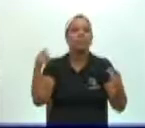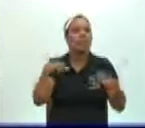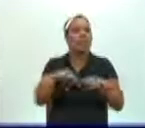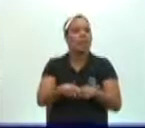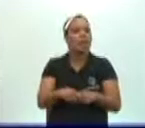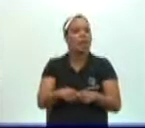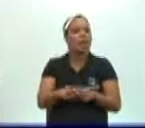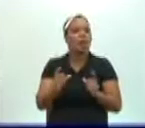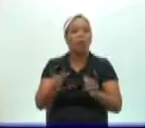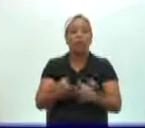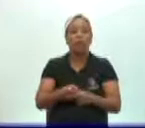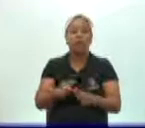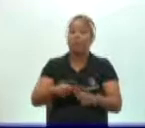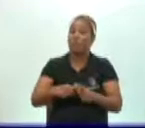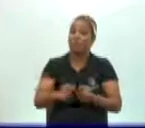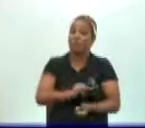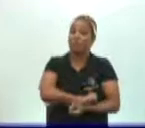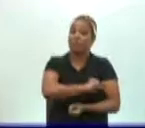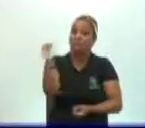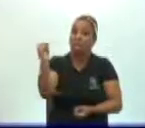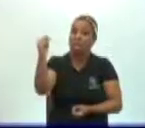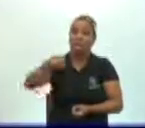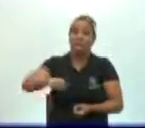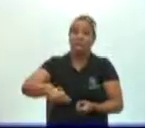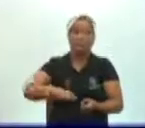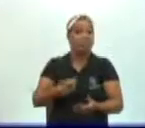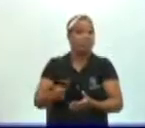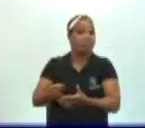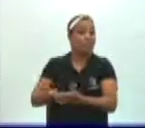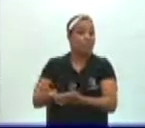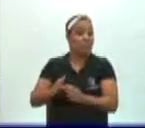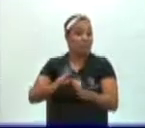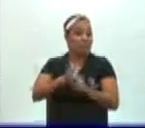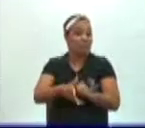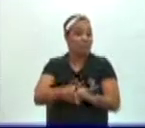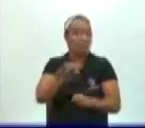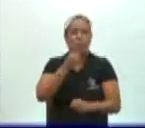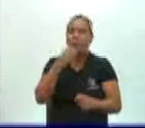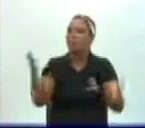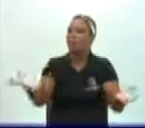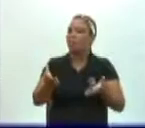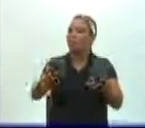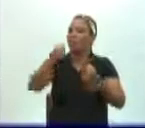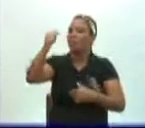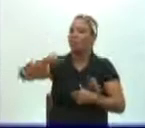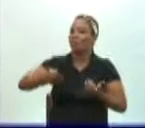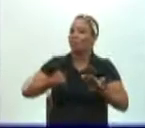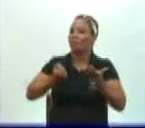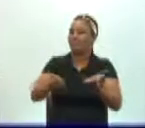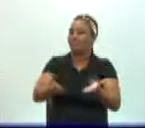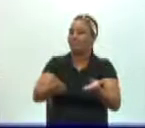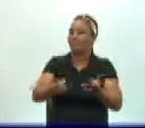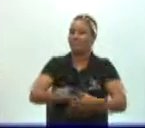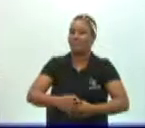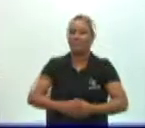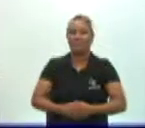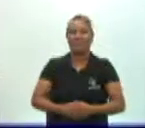podamos vencer esta batalla, pues por supuesto podremos desarrollar esa actividad conmemorativa.